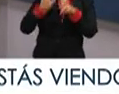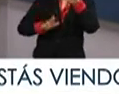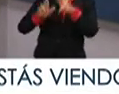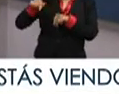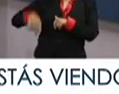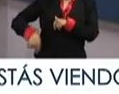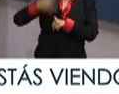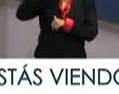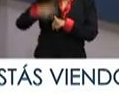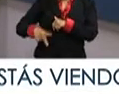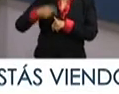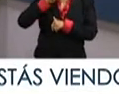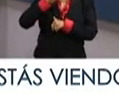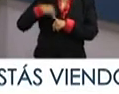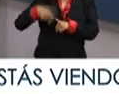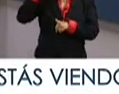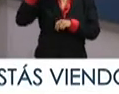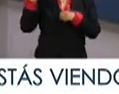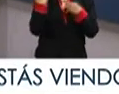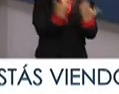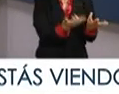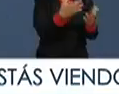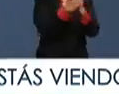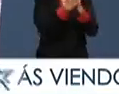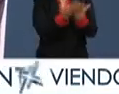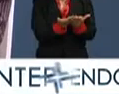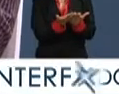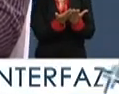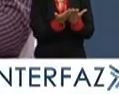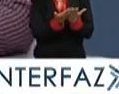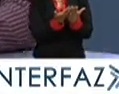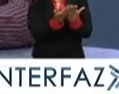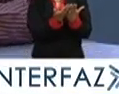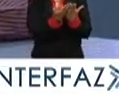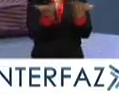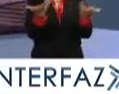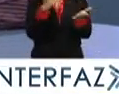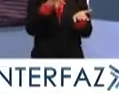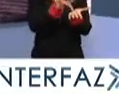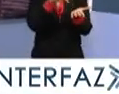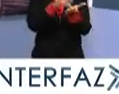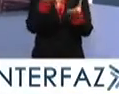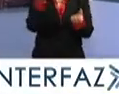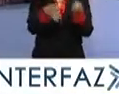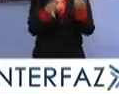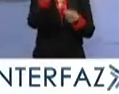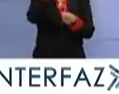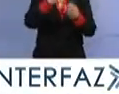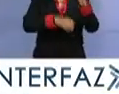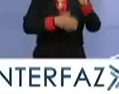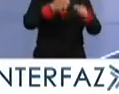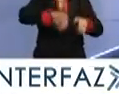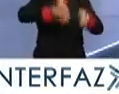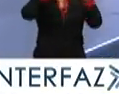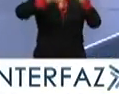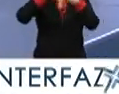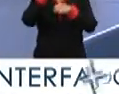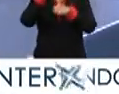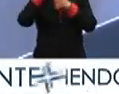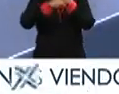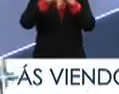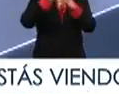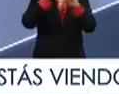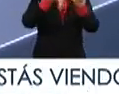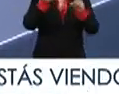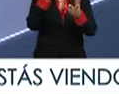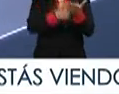normal. Y bueno, también México dona libros y hace incentivos para la infraestructura y material